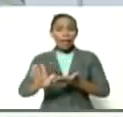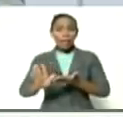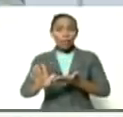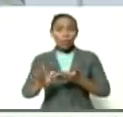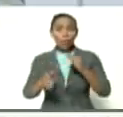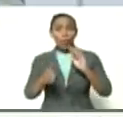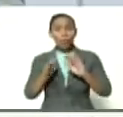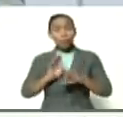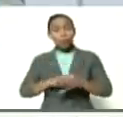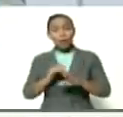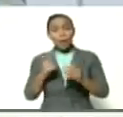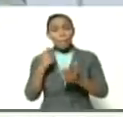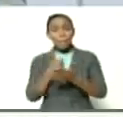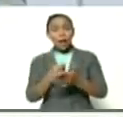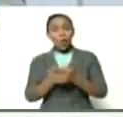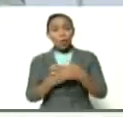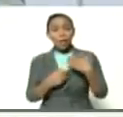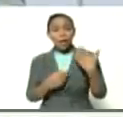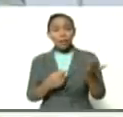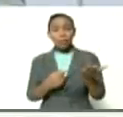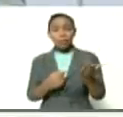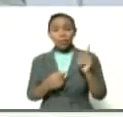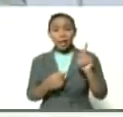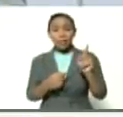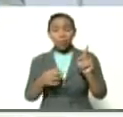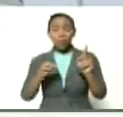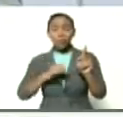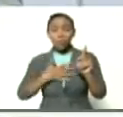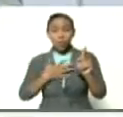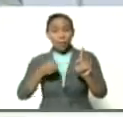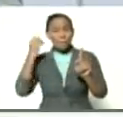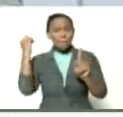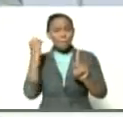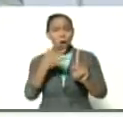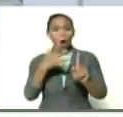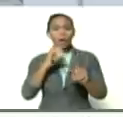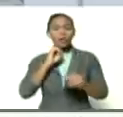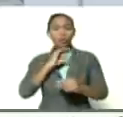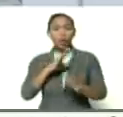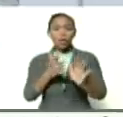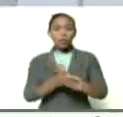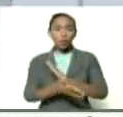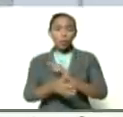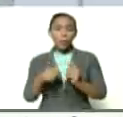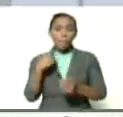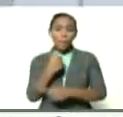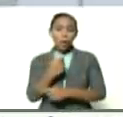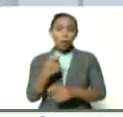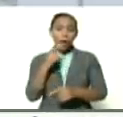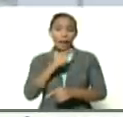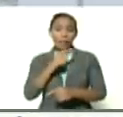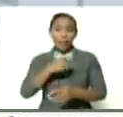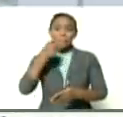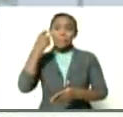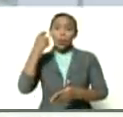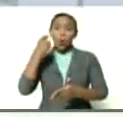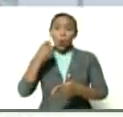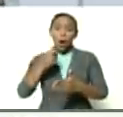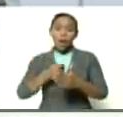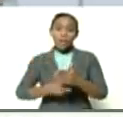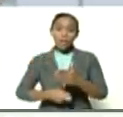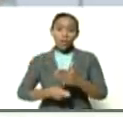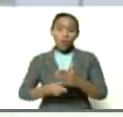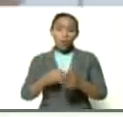su crédito, el pago del crédito, y eso puede impactarle en su historial crediticio. Así que está prohibido